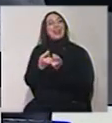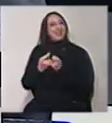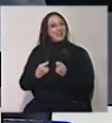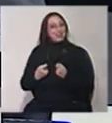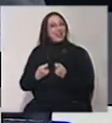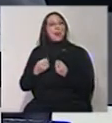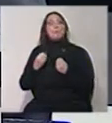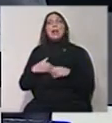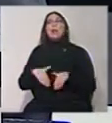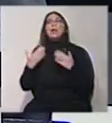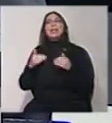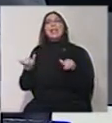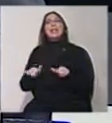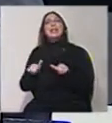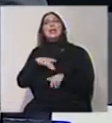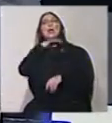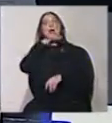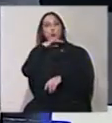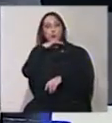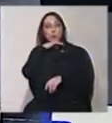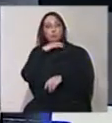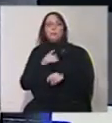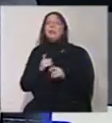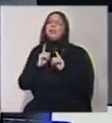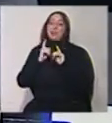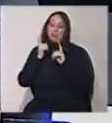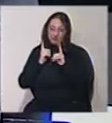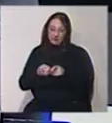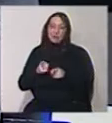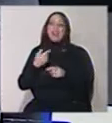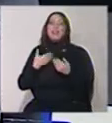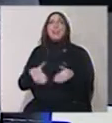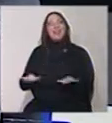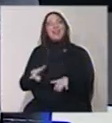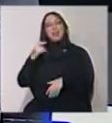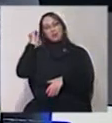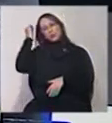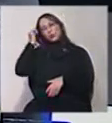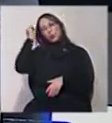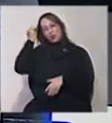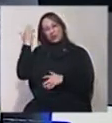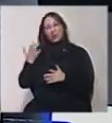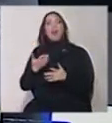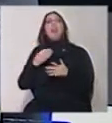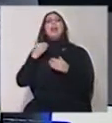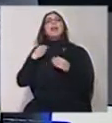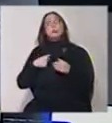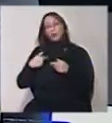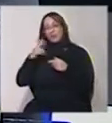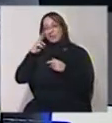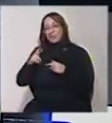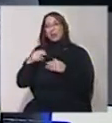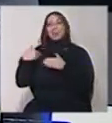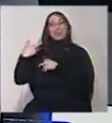para cualquier actividad de corrupción. Claro. Pero además, dejémonos de fantasear. Lo hemos visto también, nosotros atravesamos un periodo,